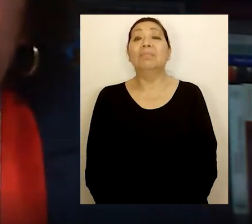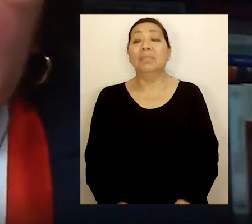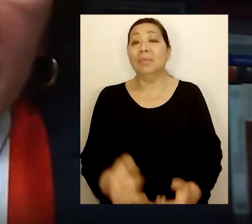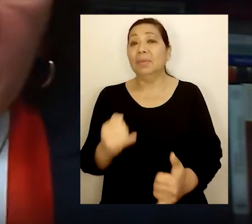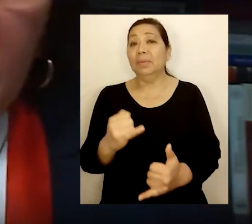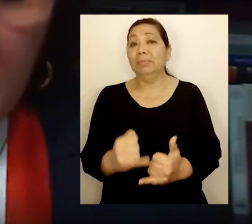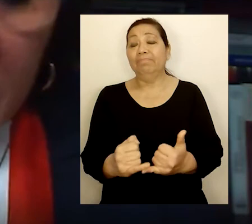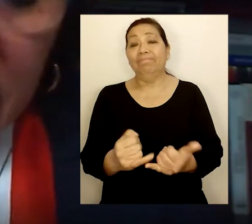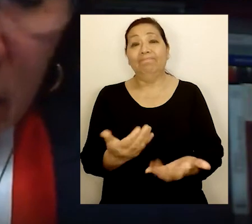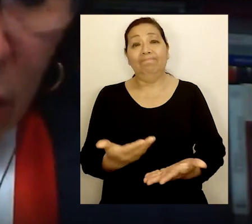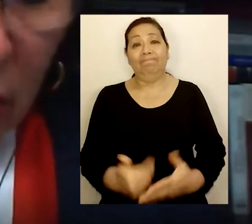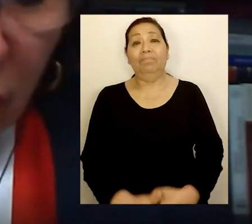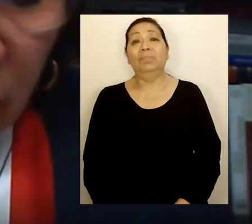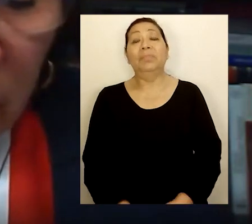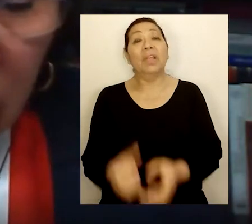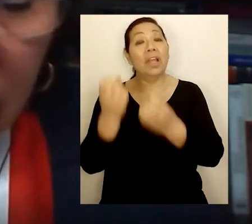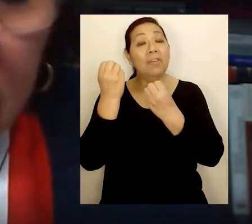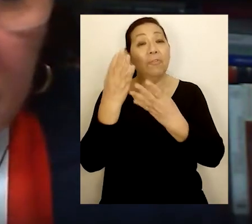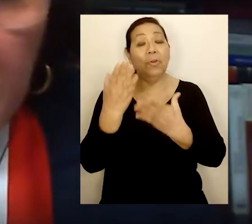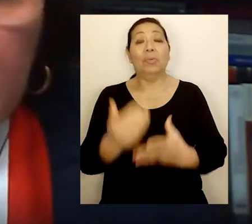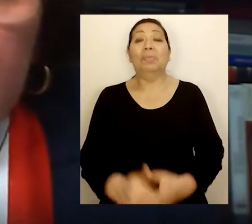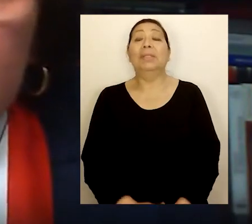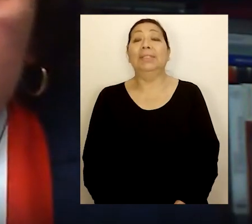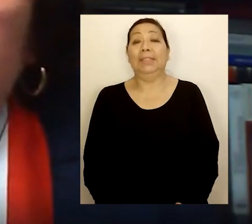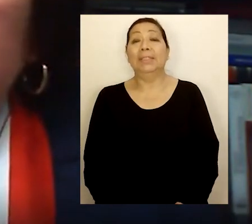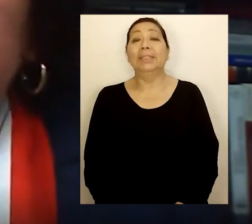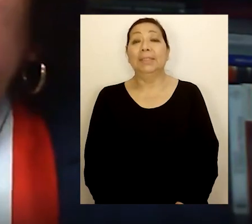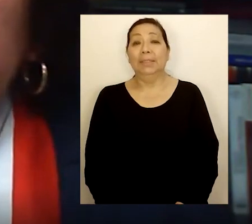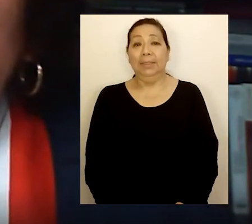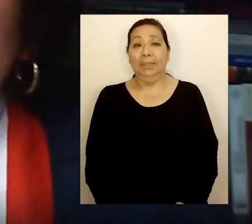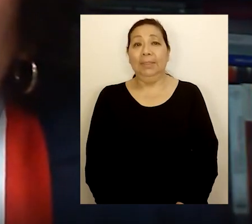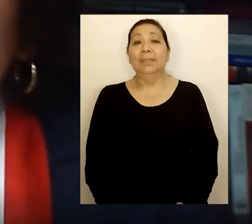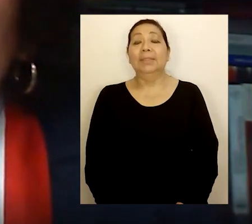Esta es la última causa con informes orales.